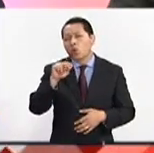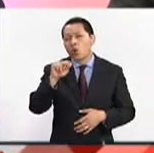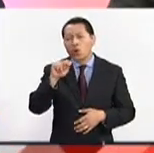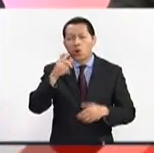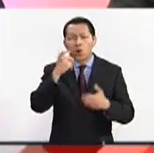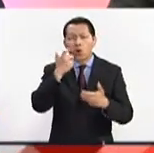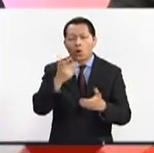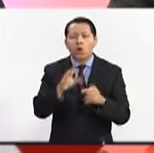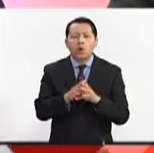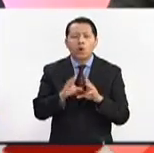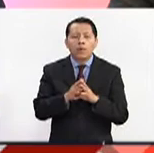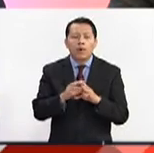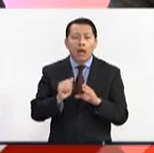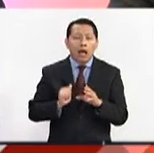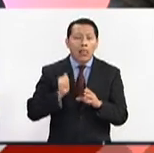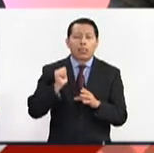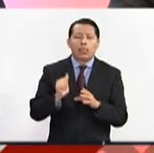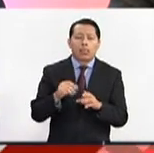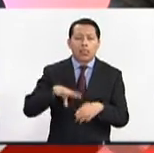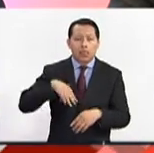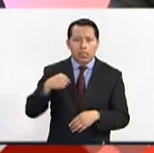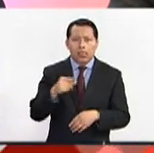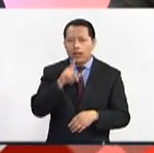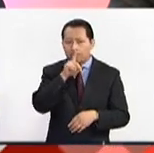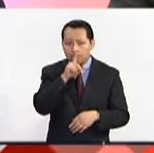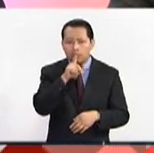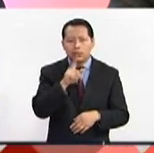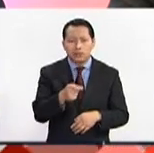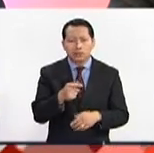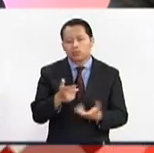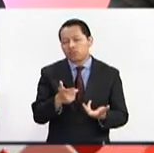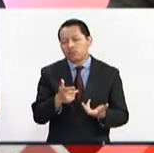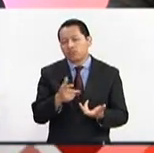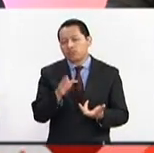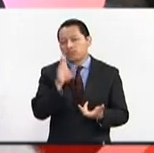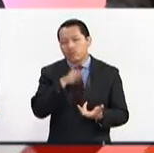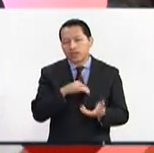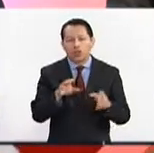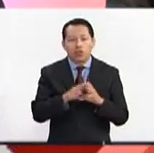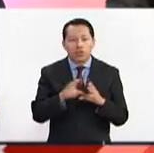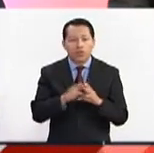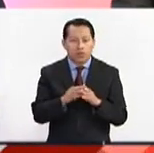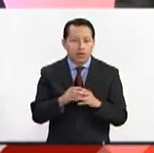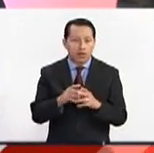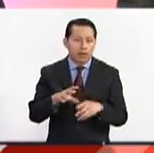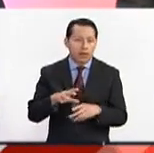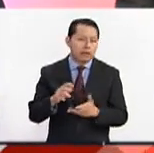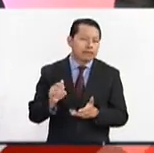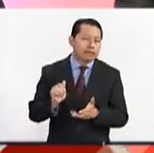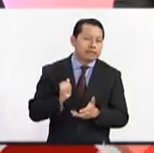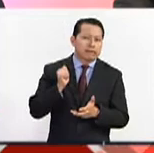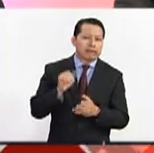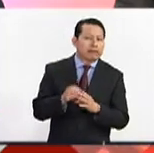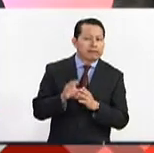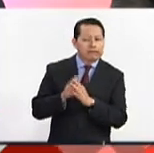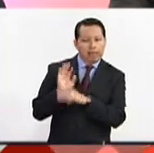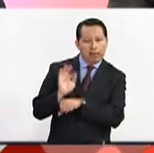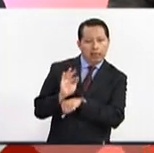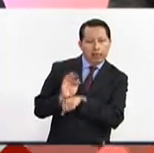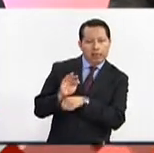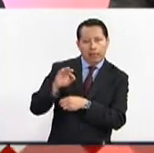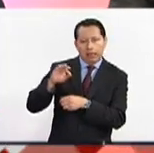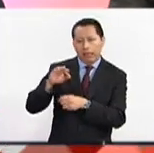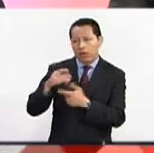de aprovechar el electoral. Sería, yo creo, muy miserable el tratar de darle un matiz electoral al